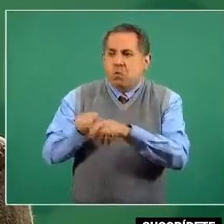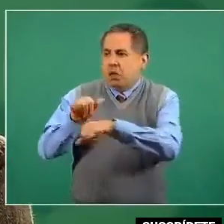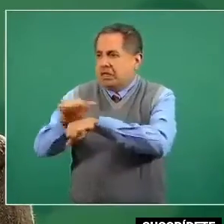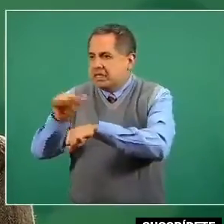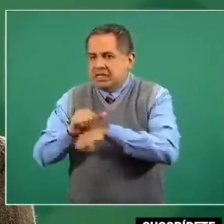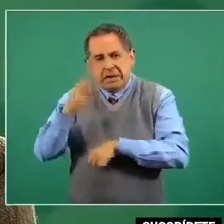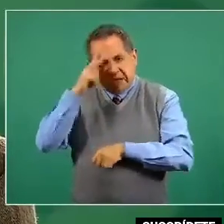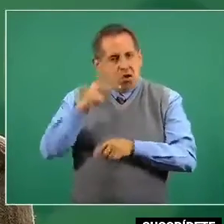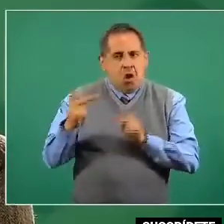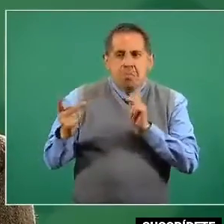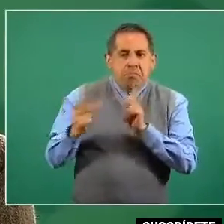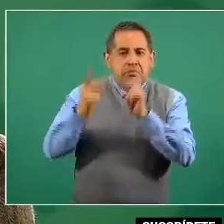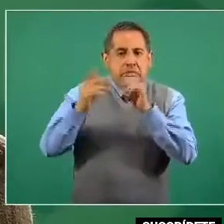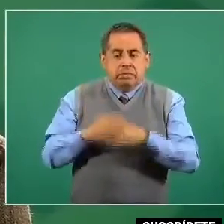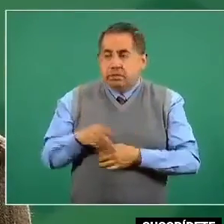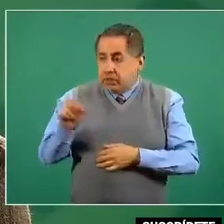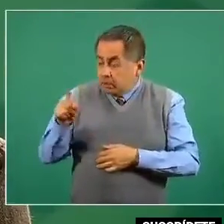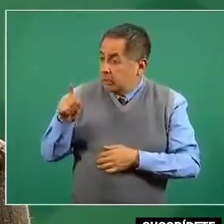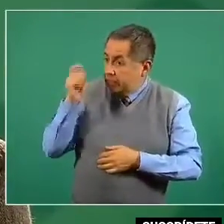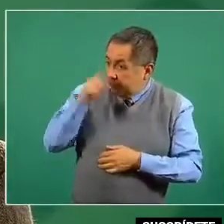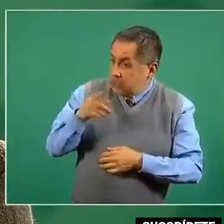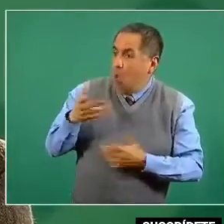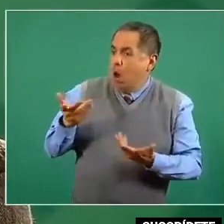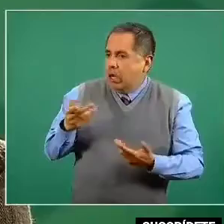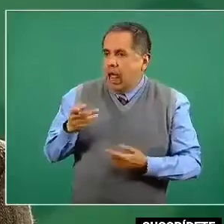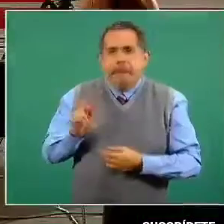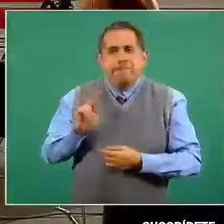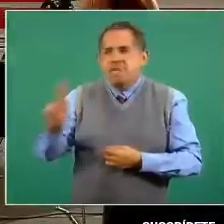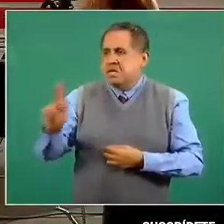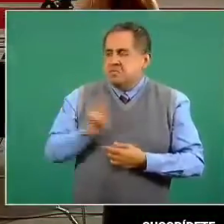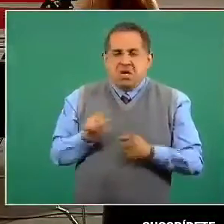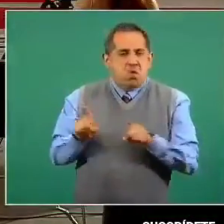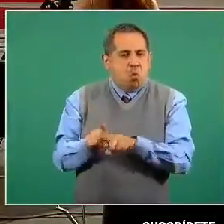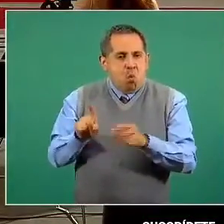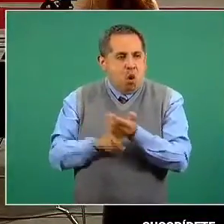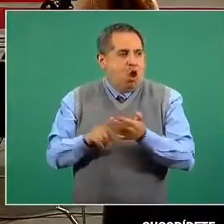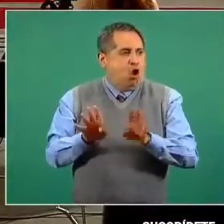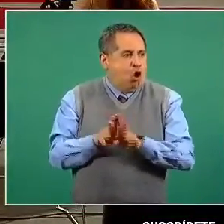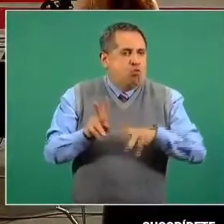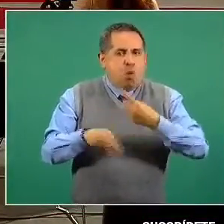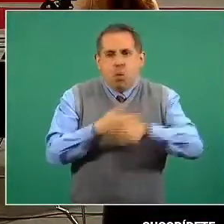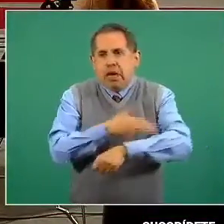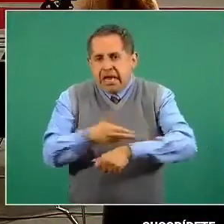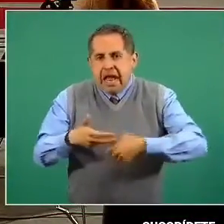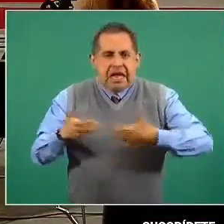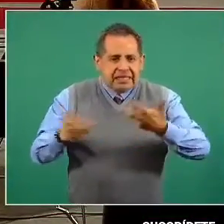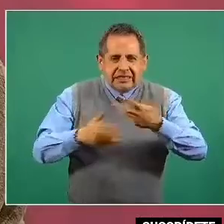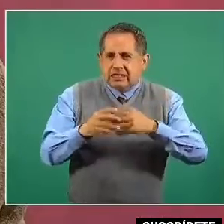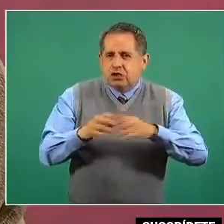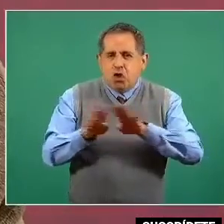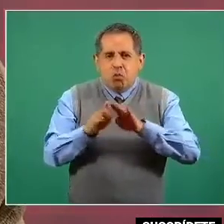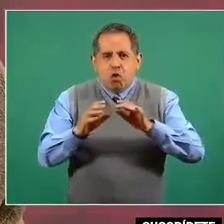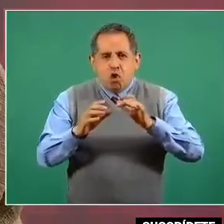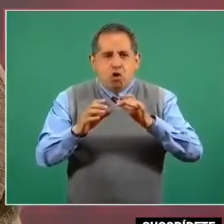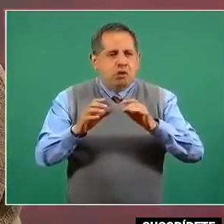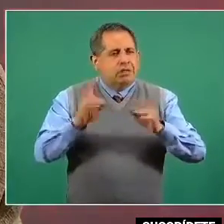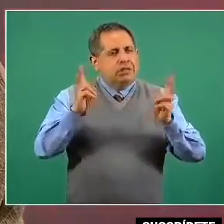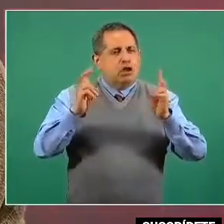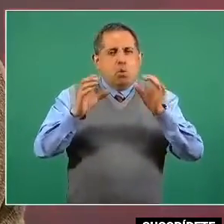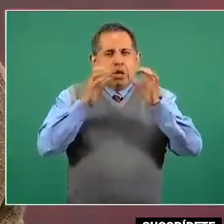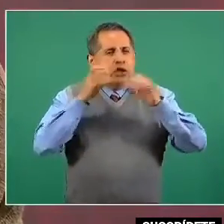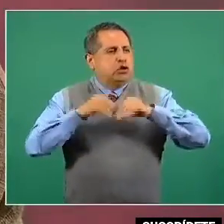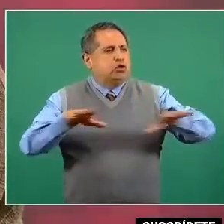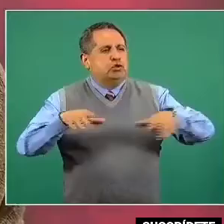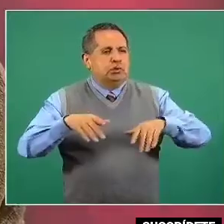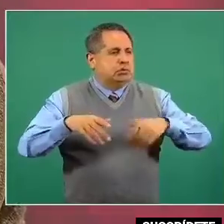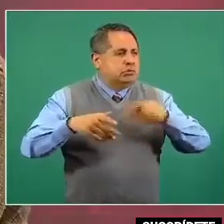México, también de los retos que hemos enfrentado en distintos aspectos, tanto técnicos como incluso de comunicación social